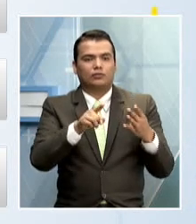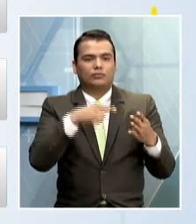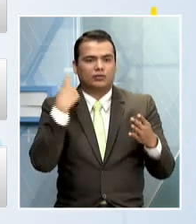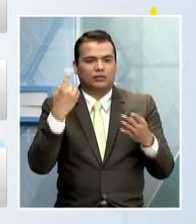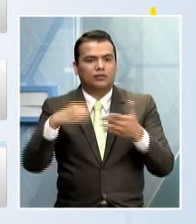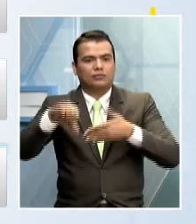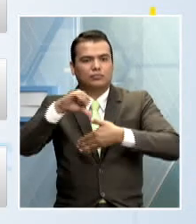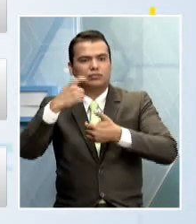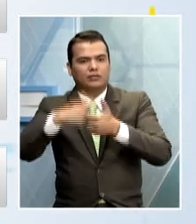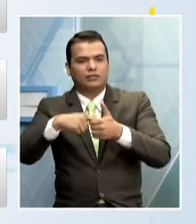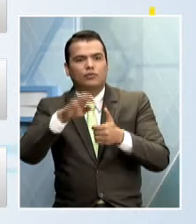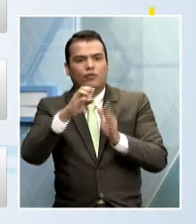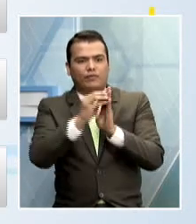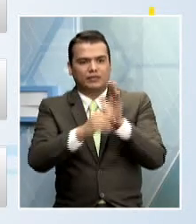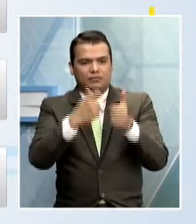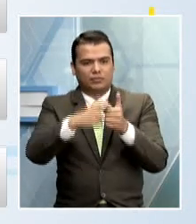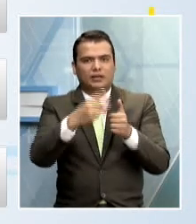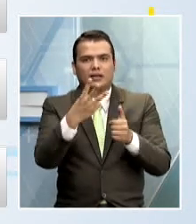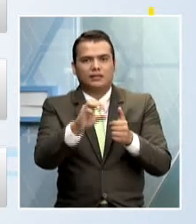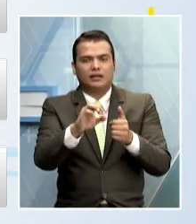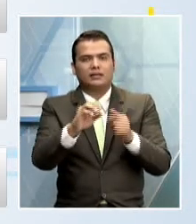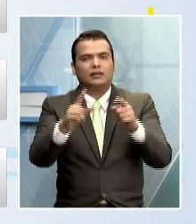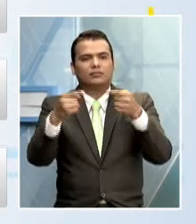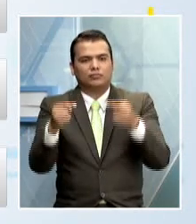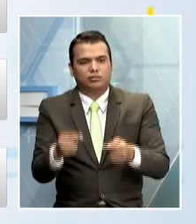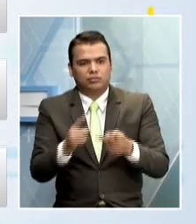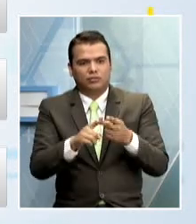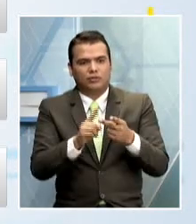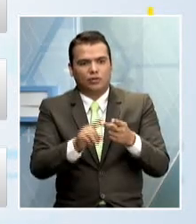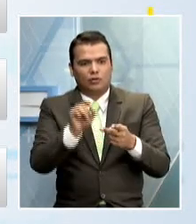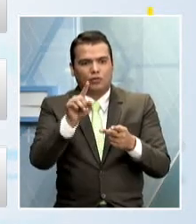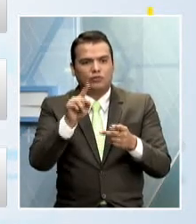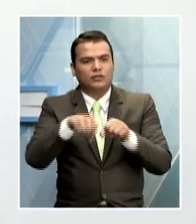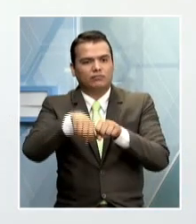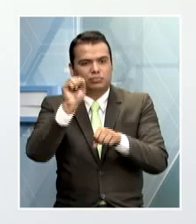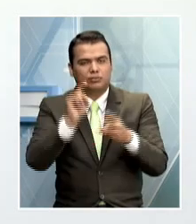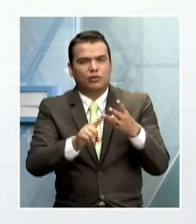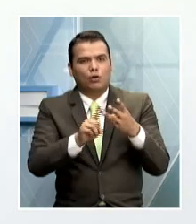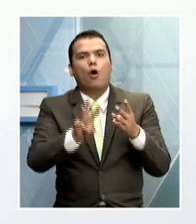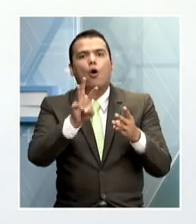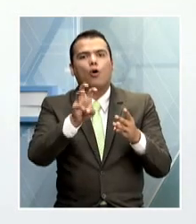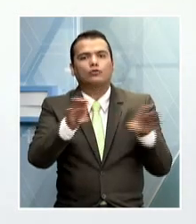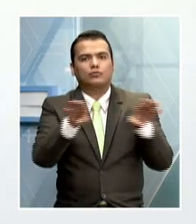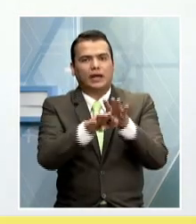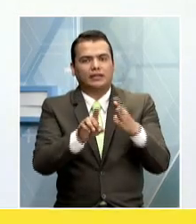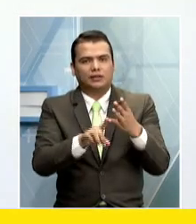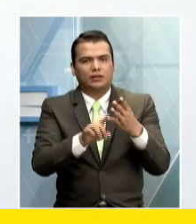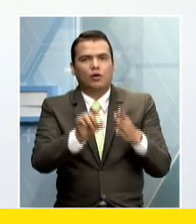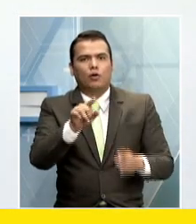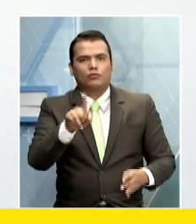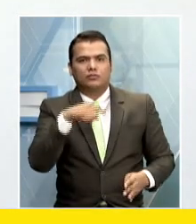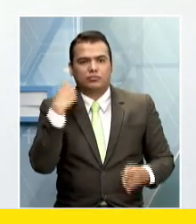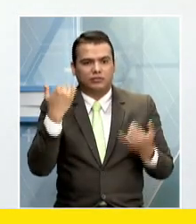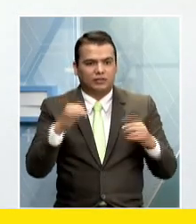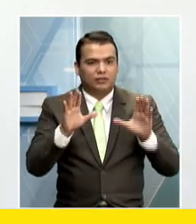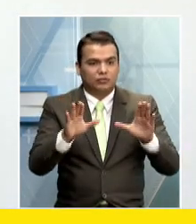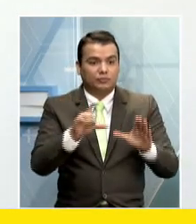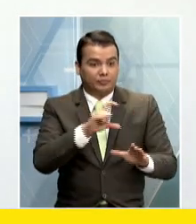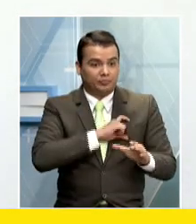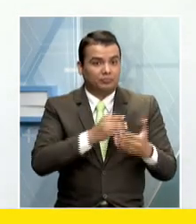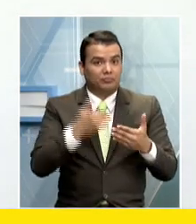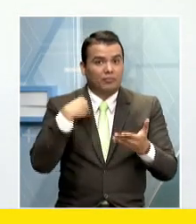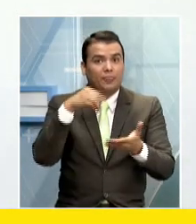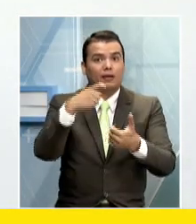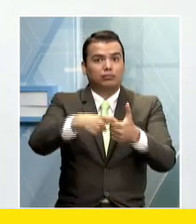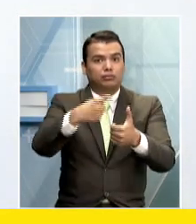participaciones con 30 juegos, 11 victorias, 8 empates y 11 derrotas. Hasta hace 3 años era el equipo colombiano con más